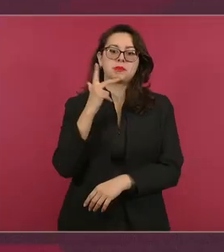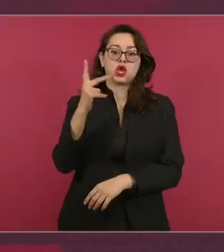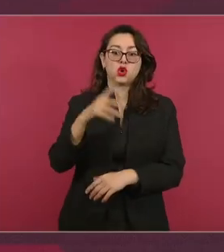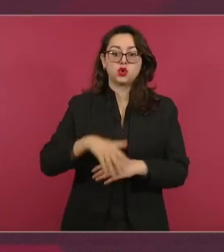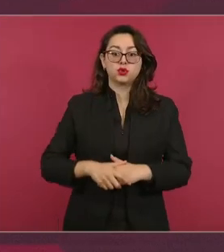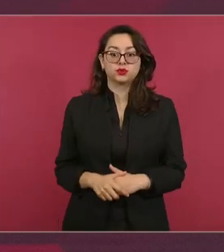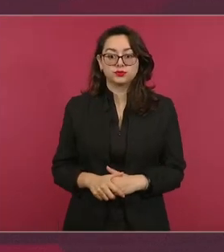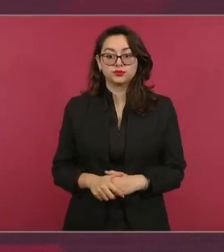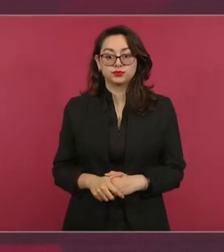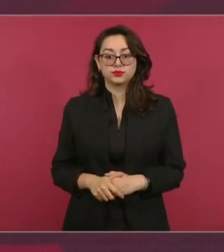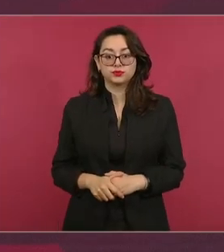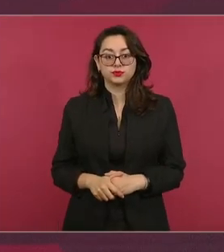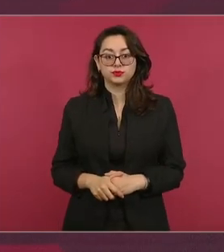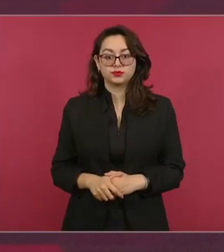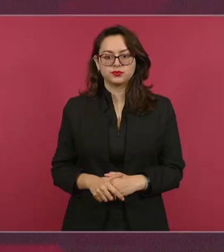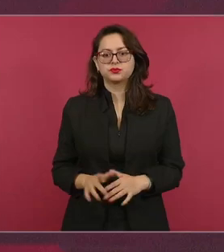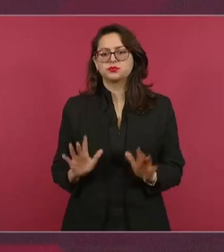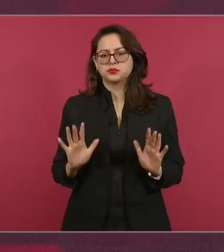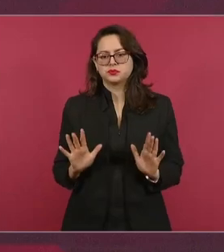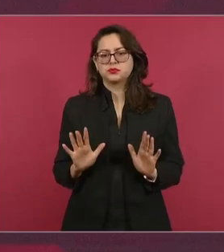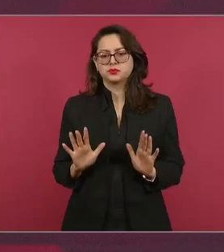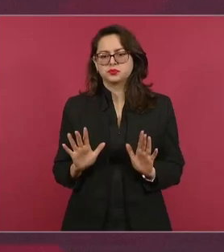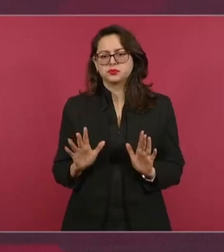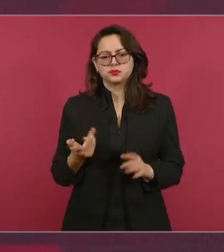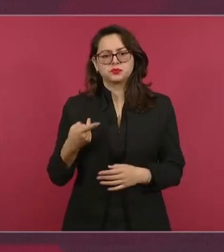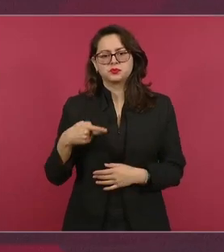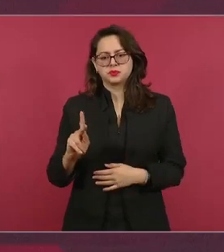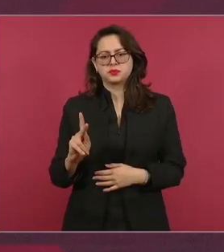Se puede. Pero de todas maneras, ¿no?